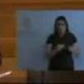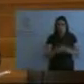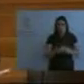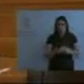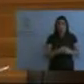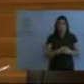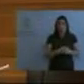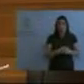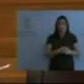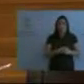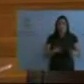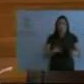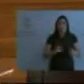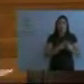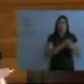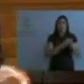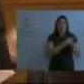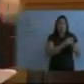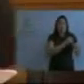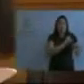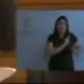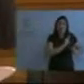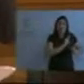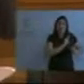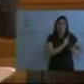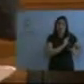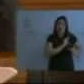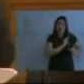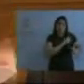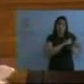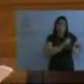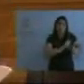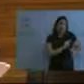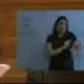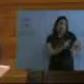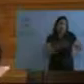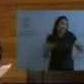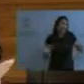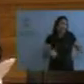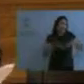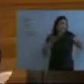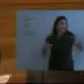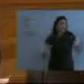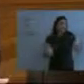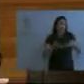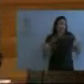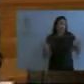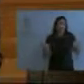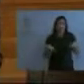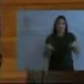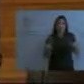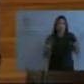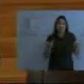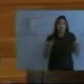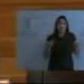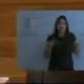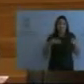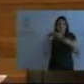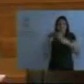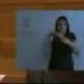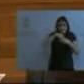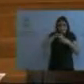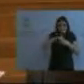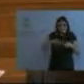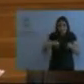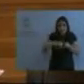con respecto a la contestación que nos acaba de dar, su respuesta, como siempre, pues queda en el limbo, durmiendo el sueño de los justos, como lleva